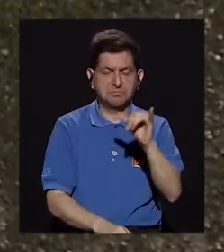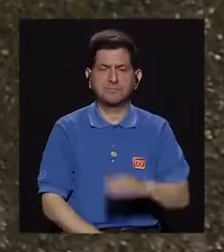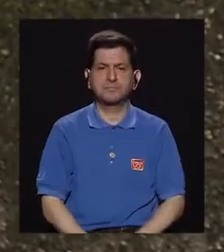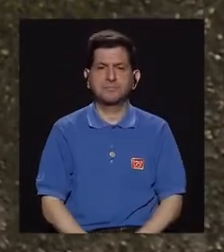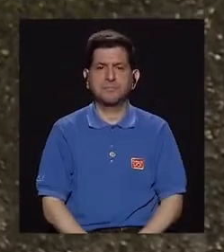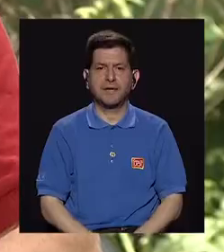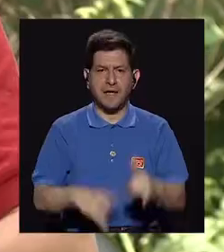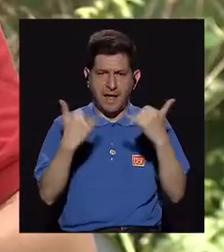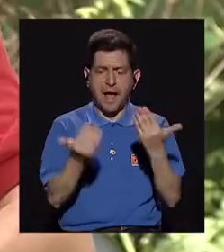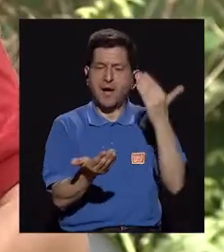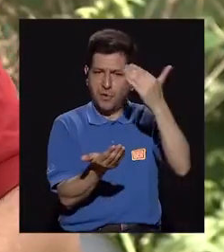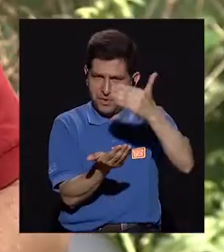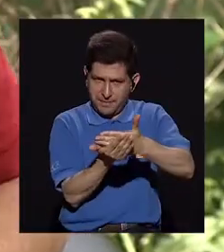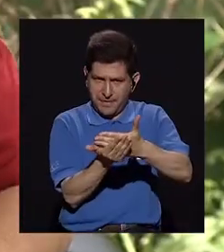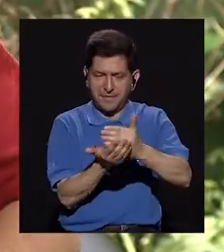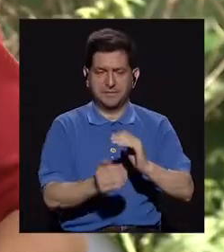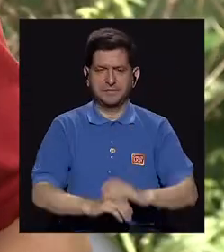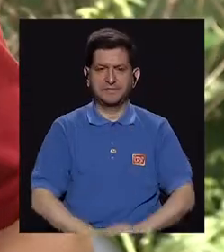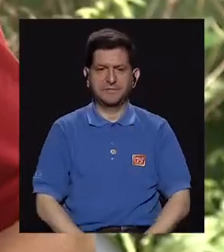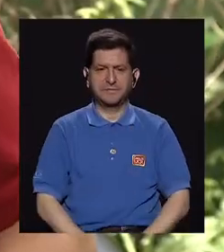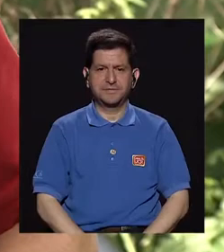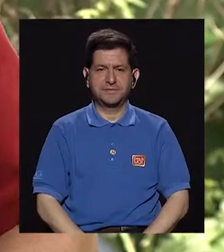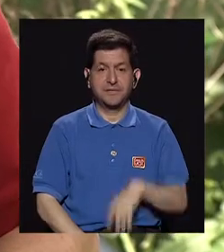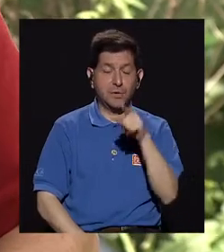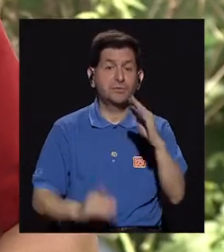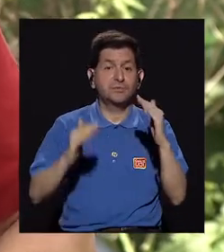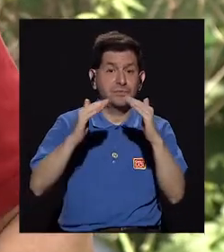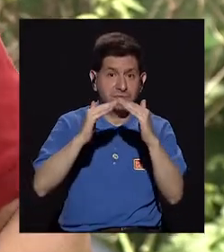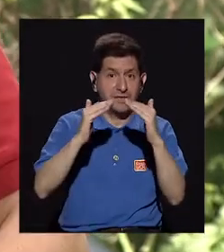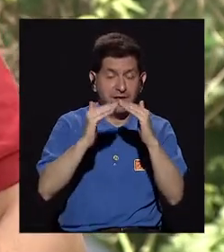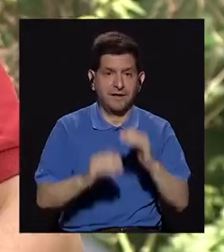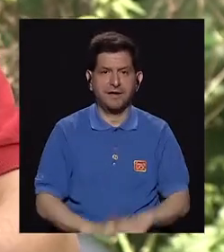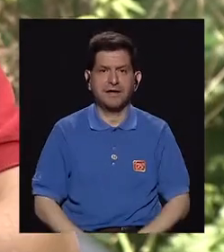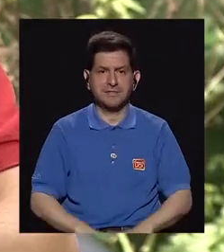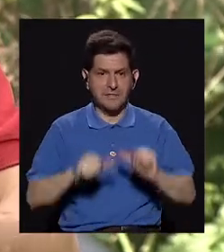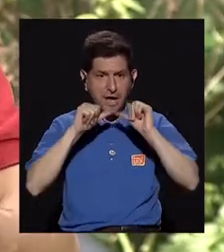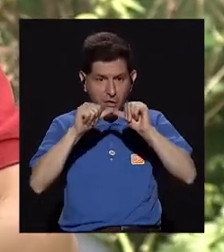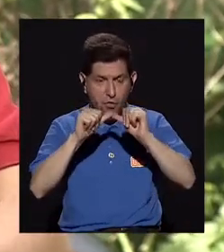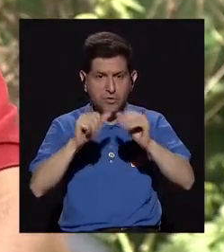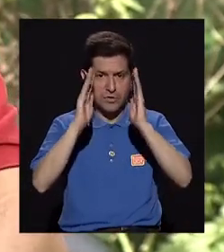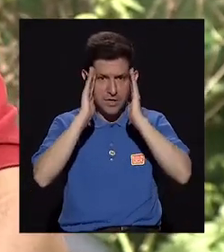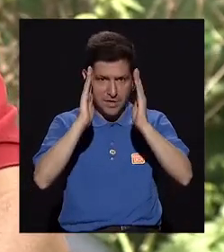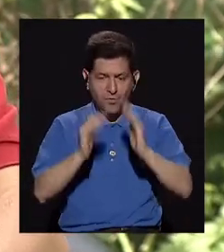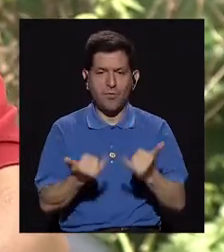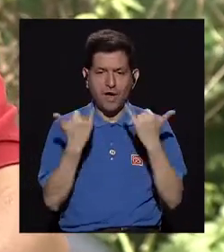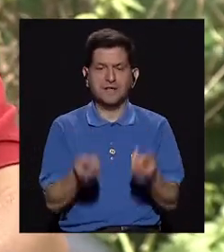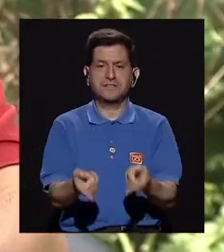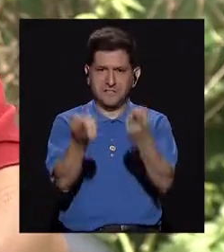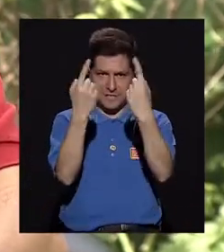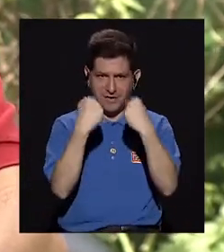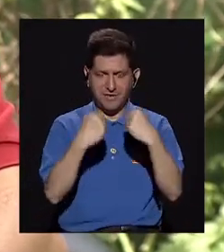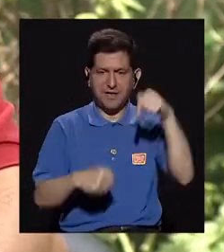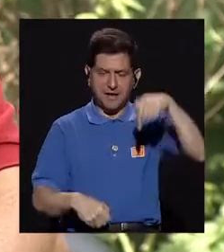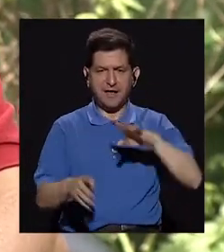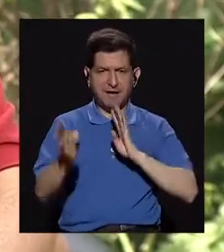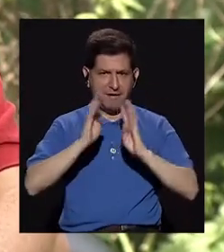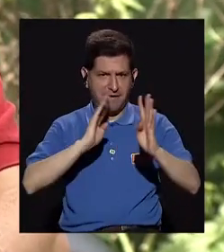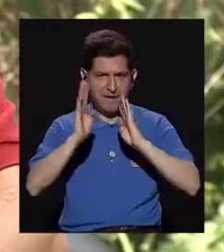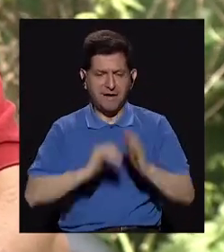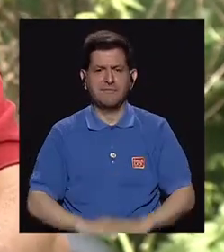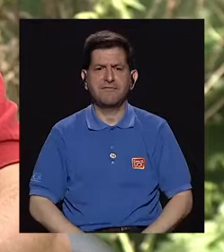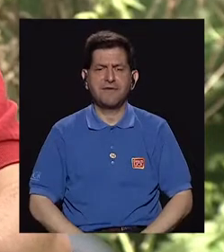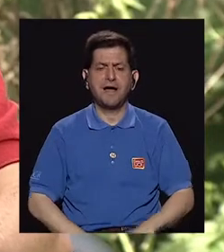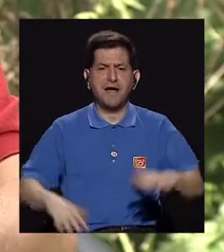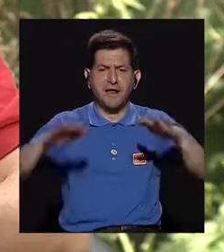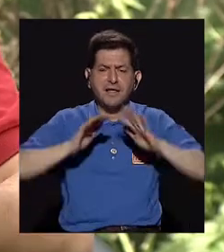tipo. Perfecto, vamos a hacer una nueva pausa, Mario, y en sus hogares quédense con nosotros y ya regresamos, estamos